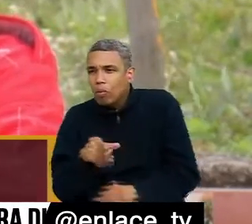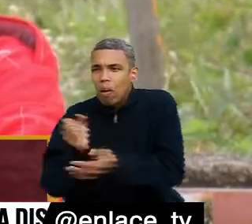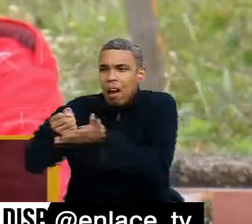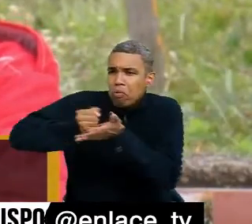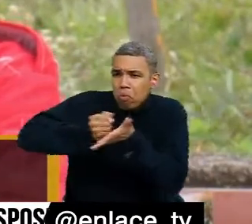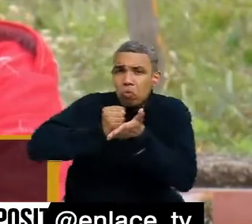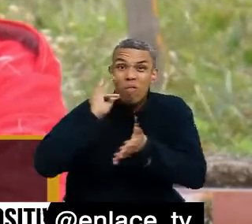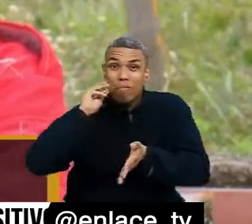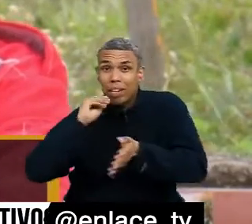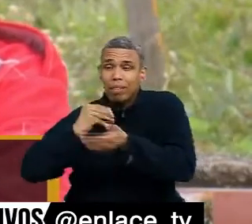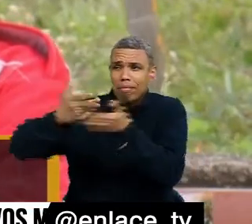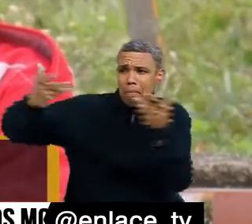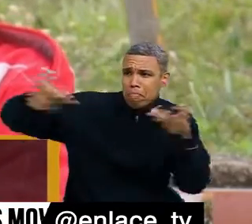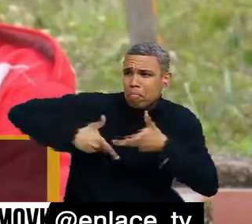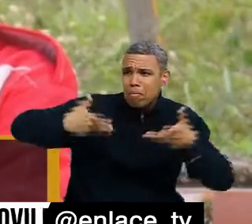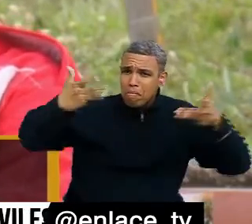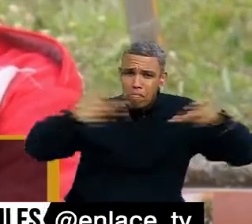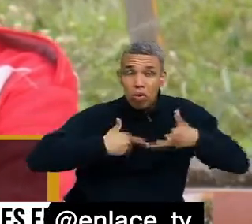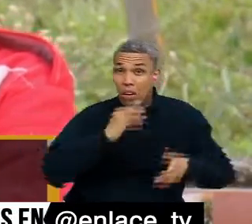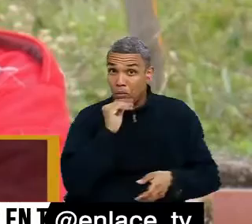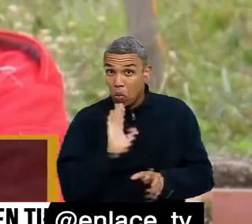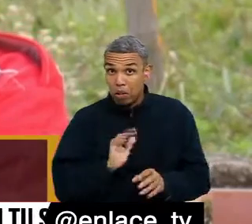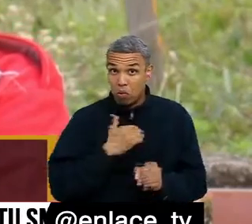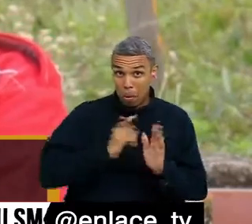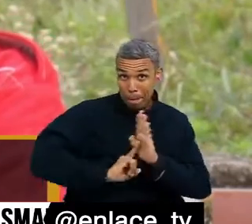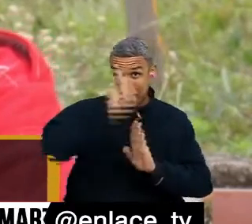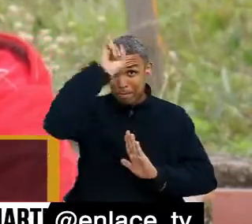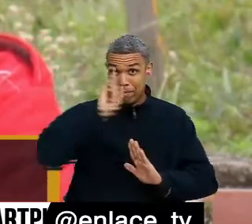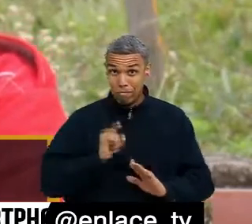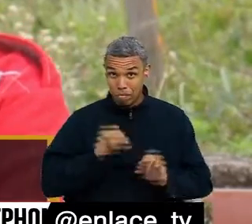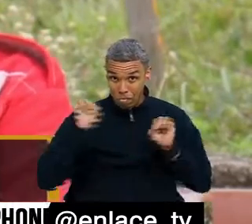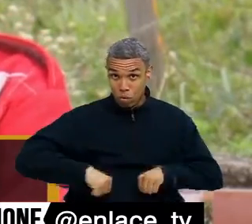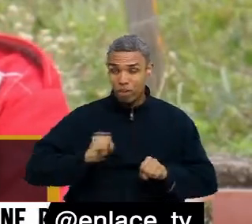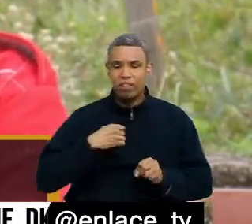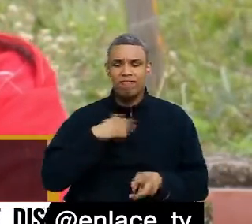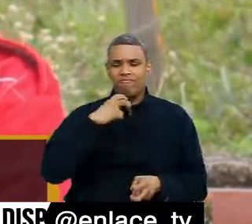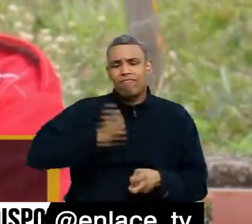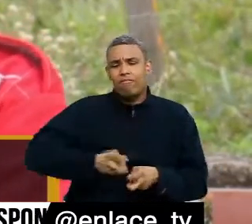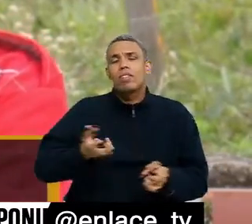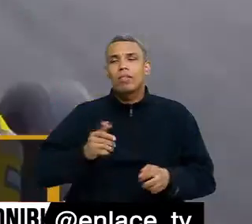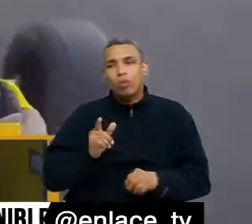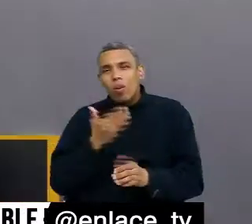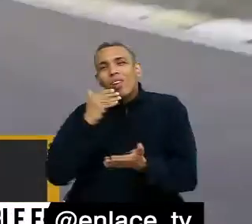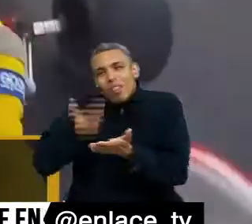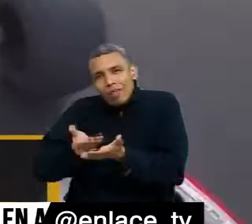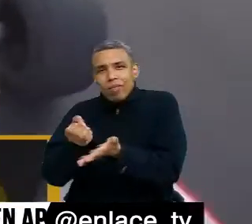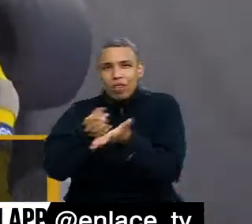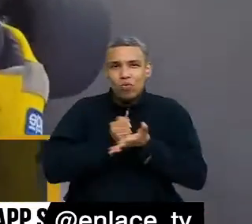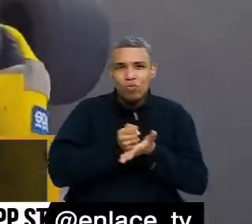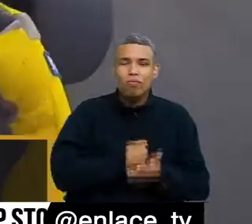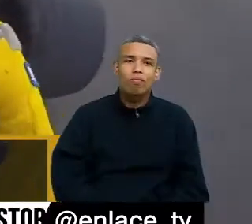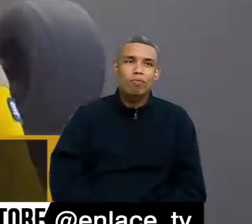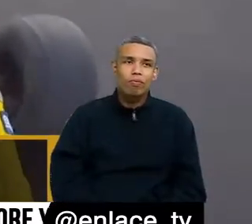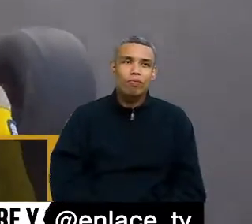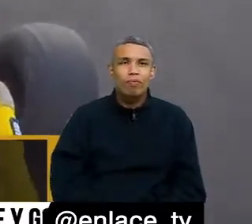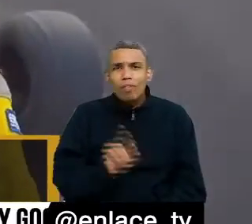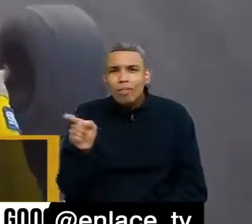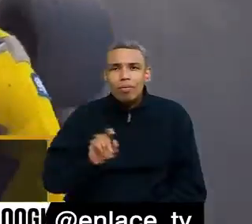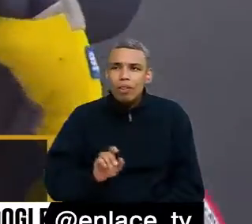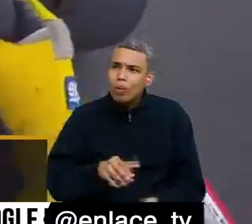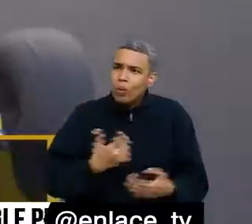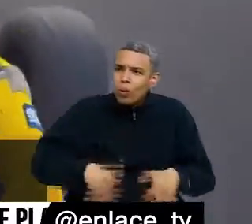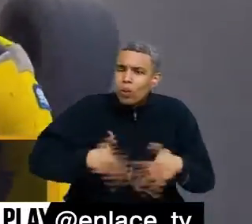Pero fuera difícil, más difícil andar en el kart. Y gracias por ayudarme. El kartista, quien de 7 años que